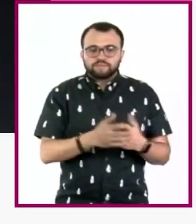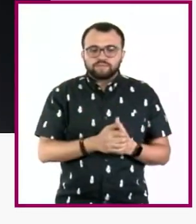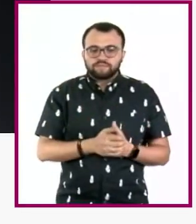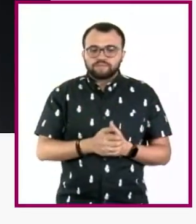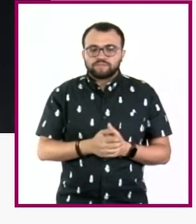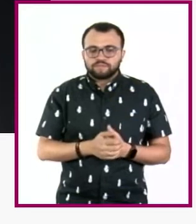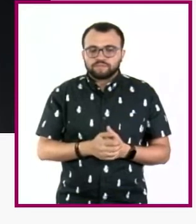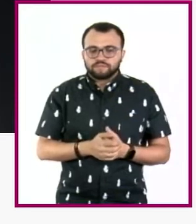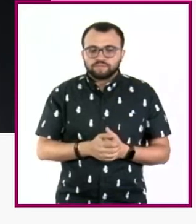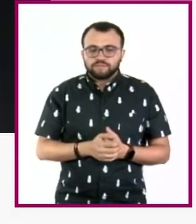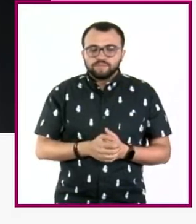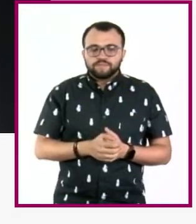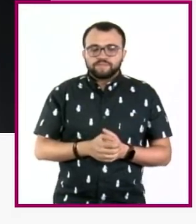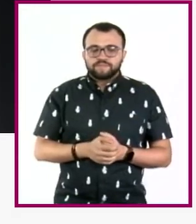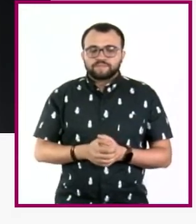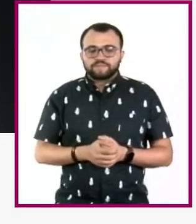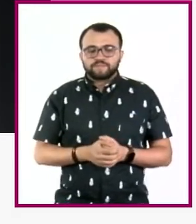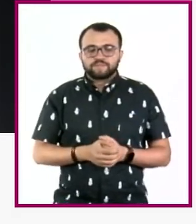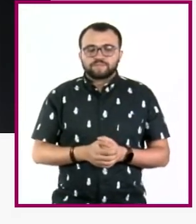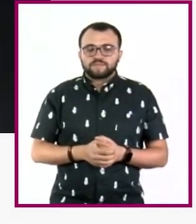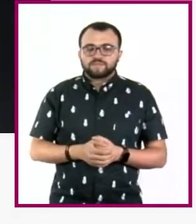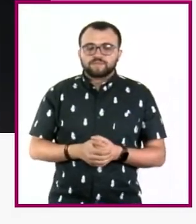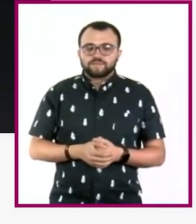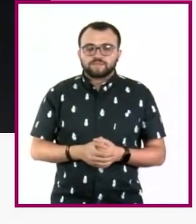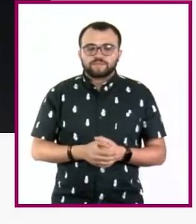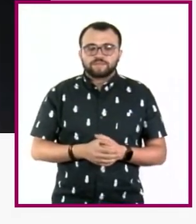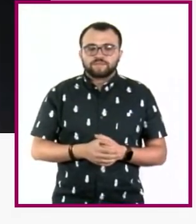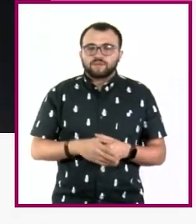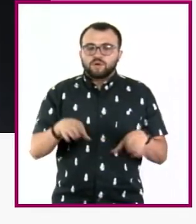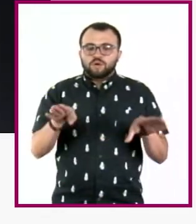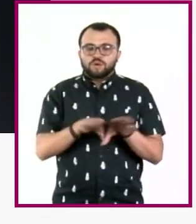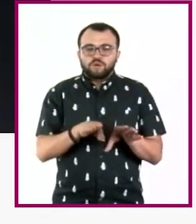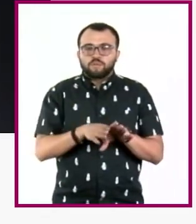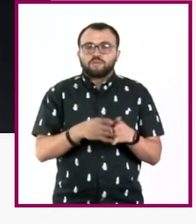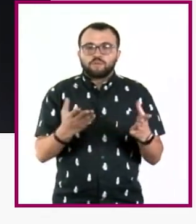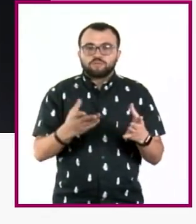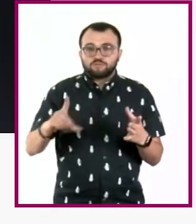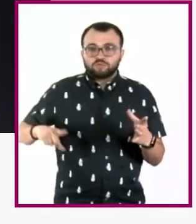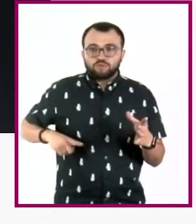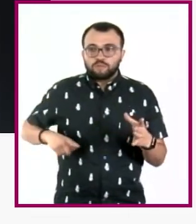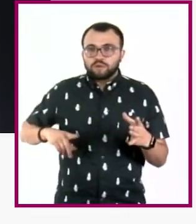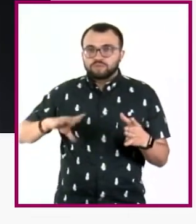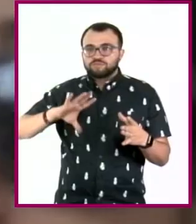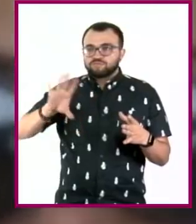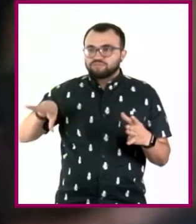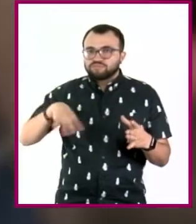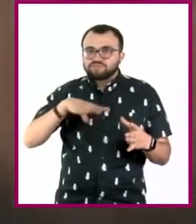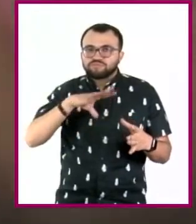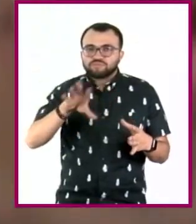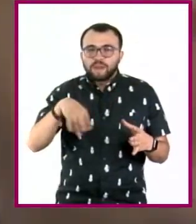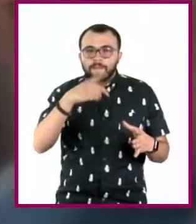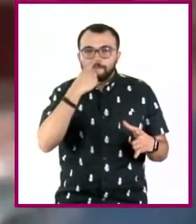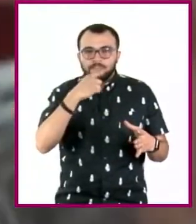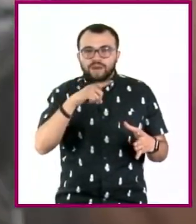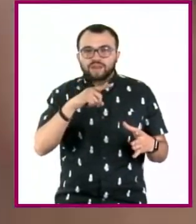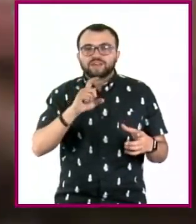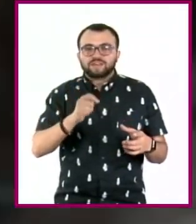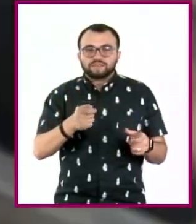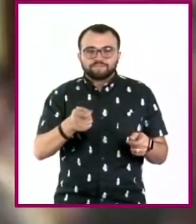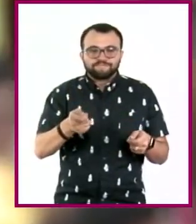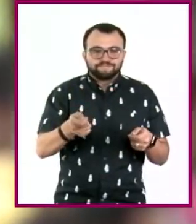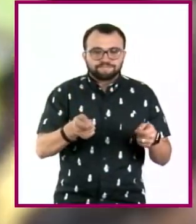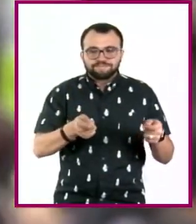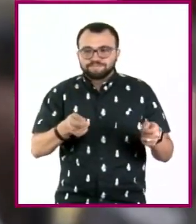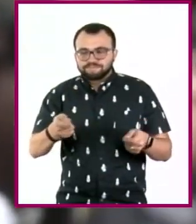cómo se ha buscado desde el gobierno articular la política